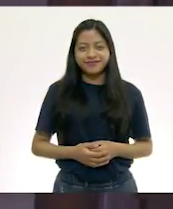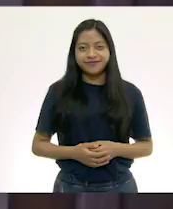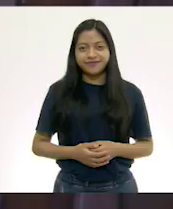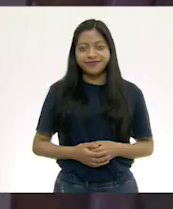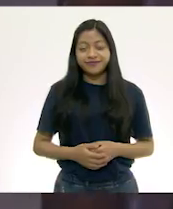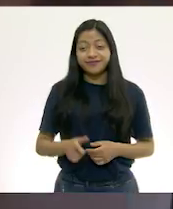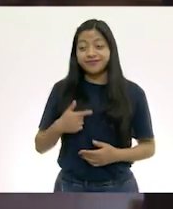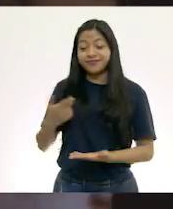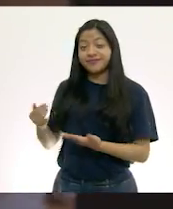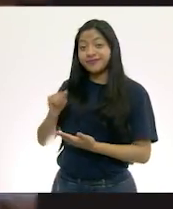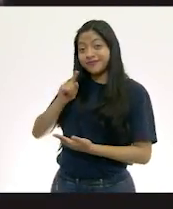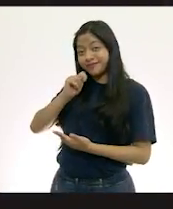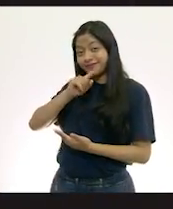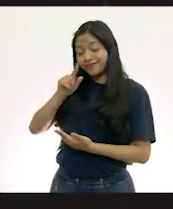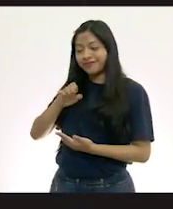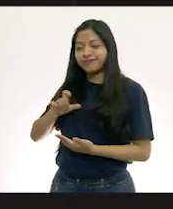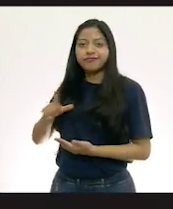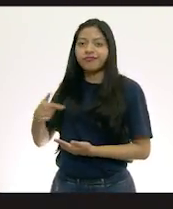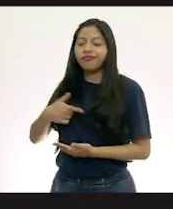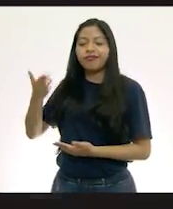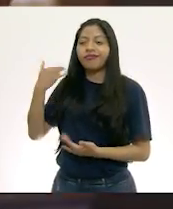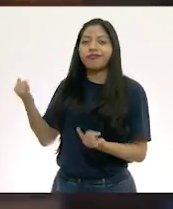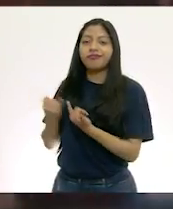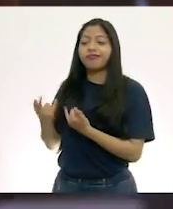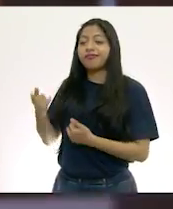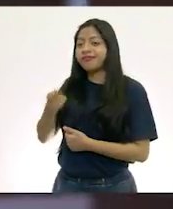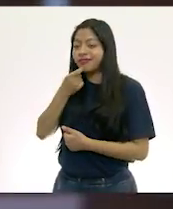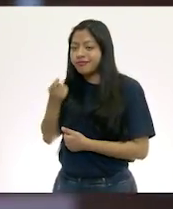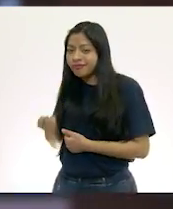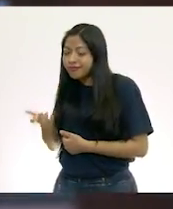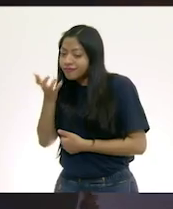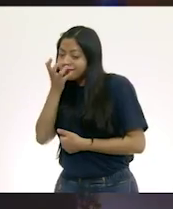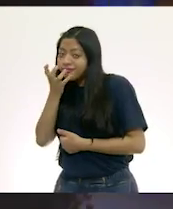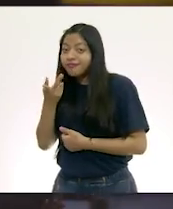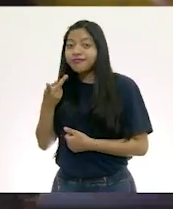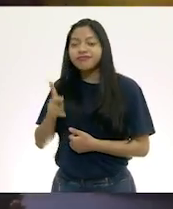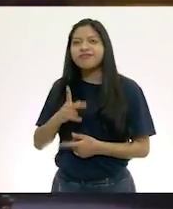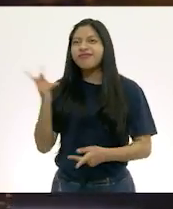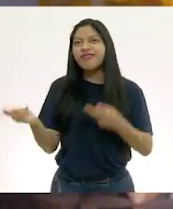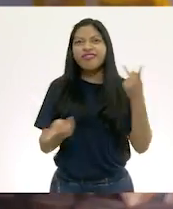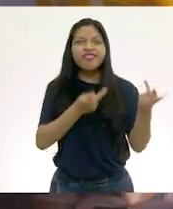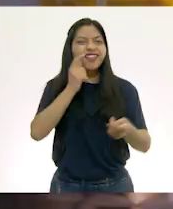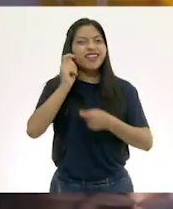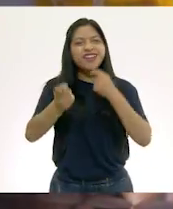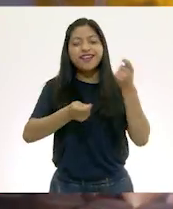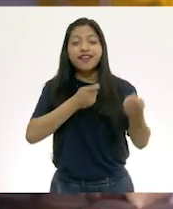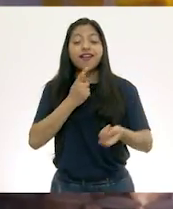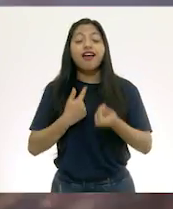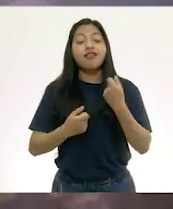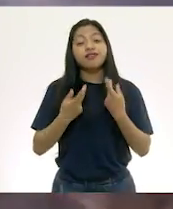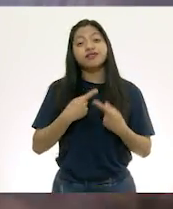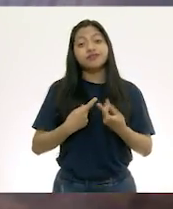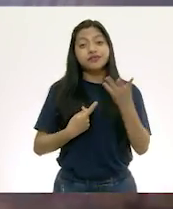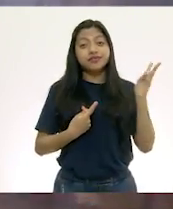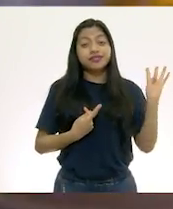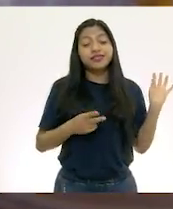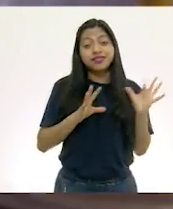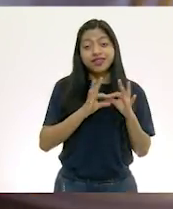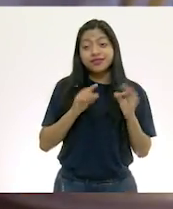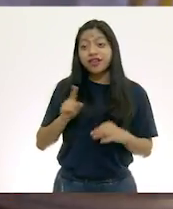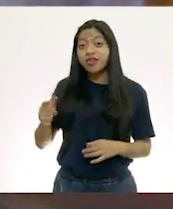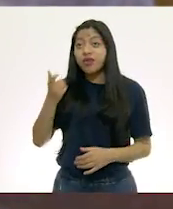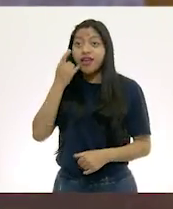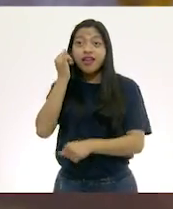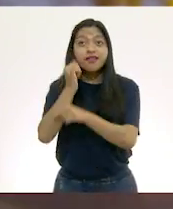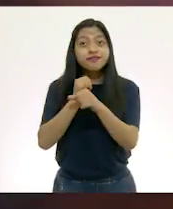Les presento a Itzel. Así era yo, una niña algo tímida, pero siempre muy preguntona. Algunos dicen que la curiosidad mató